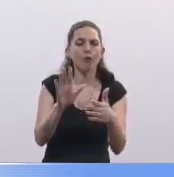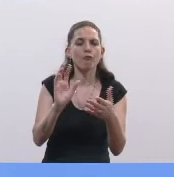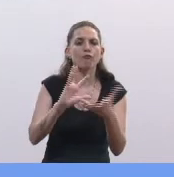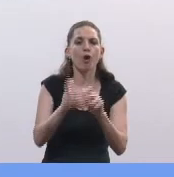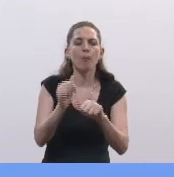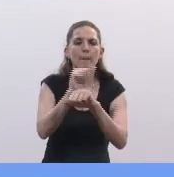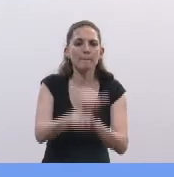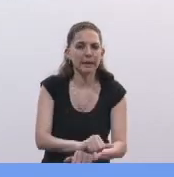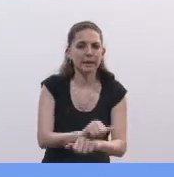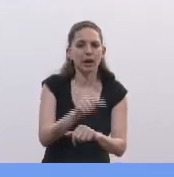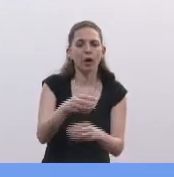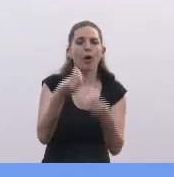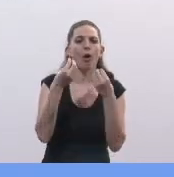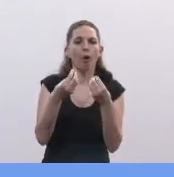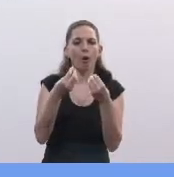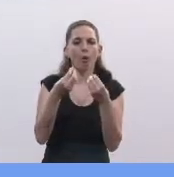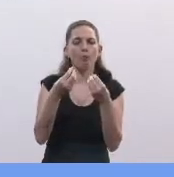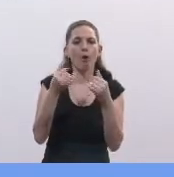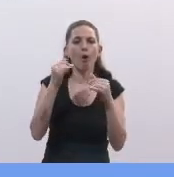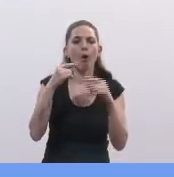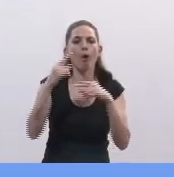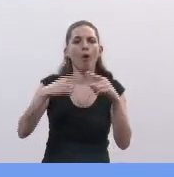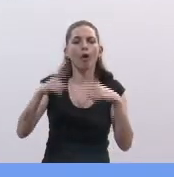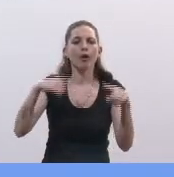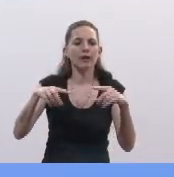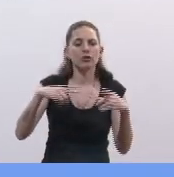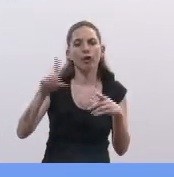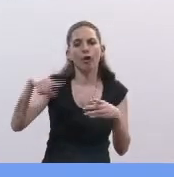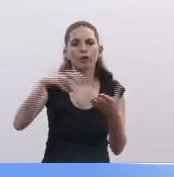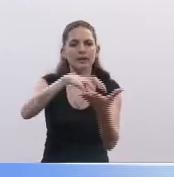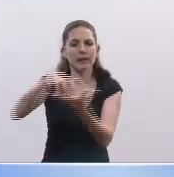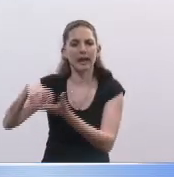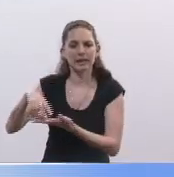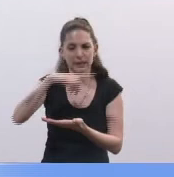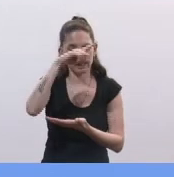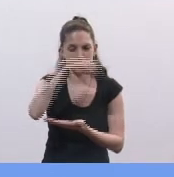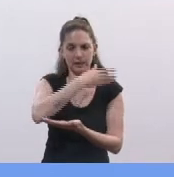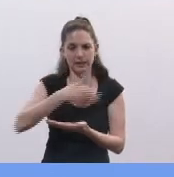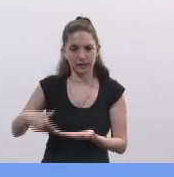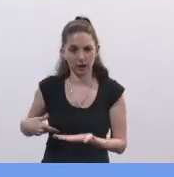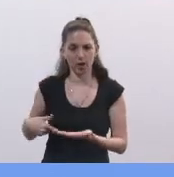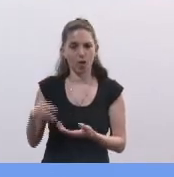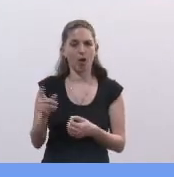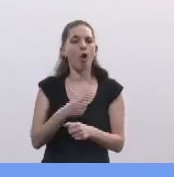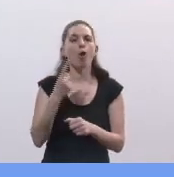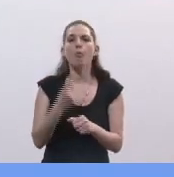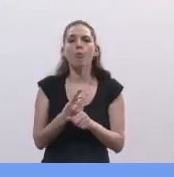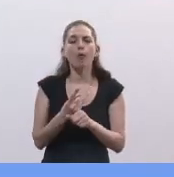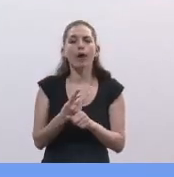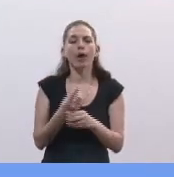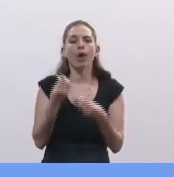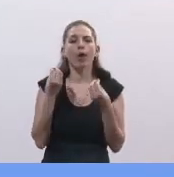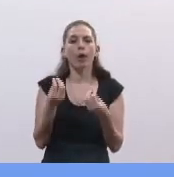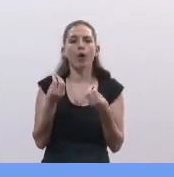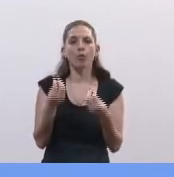esa persecución la hace en coordinación con el resto de las agencias del Estado. Por eso, nadie puede